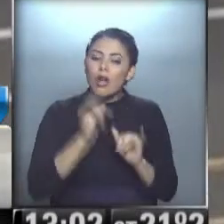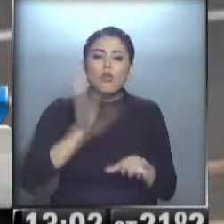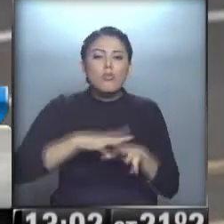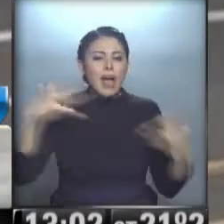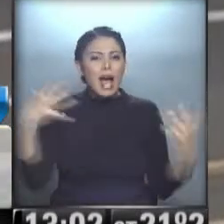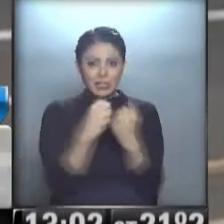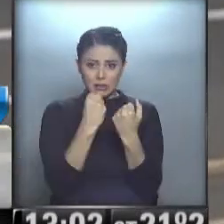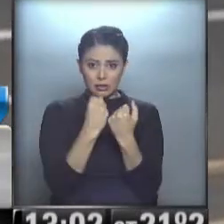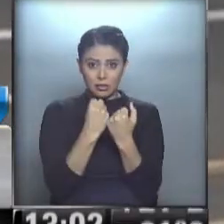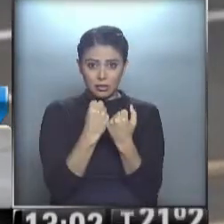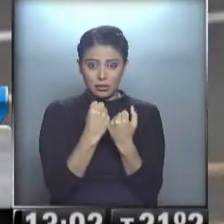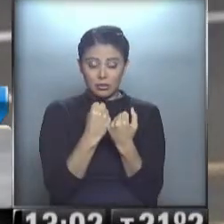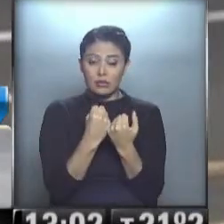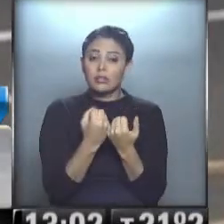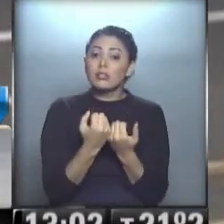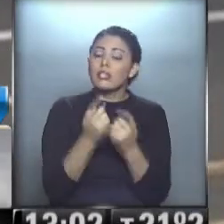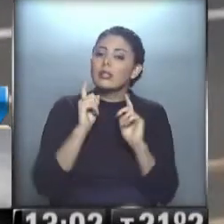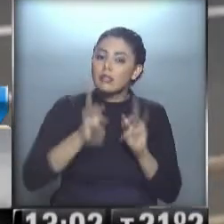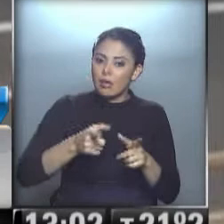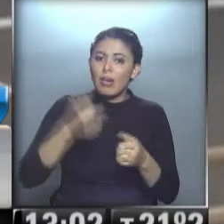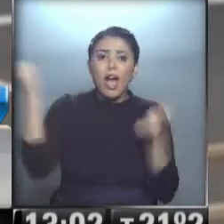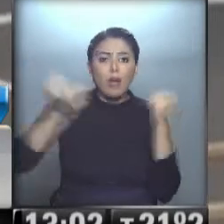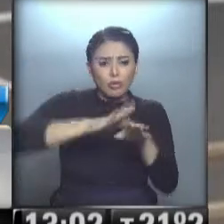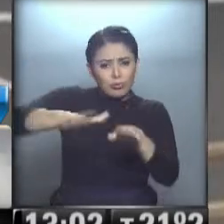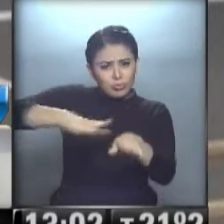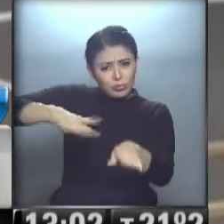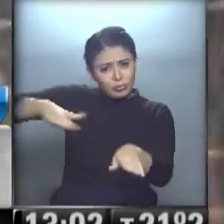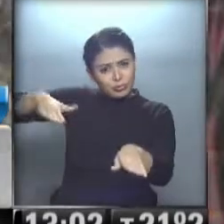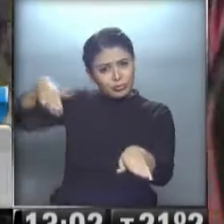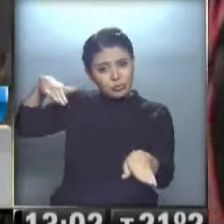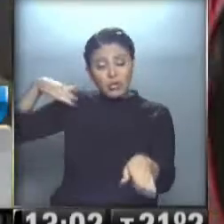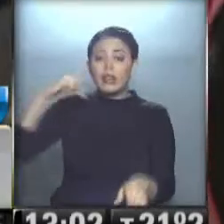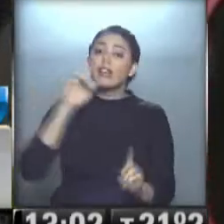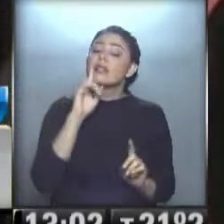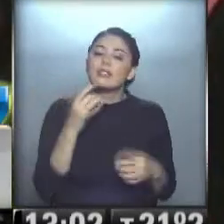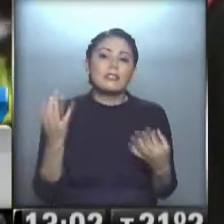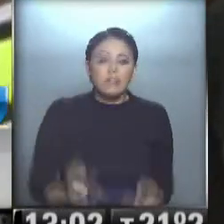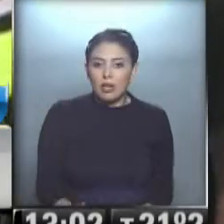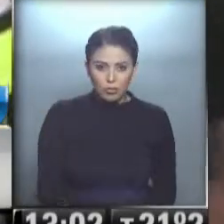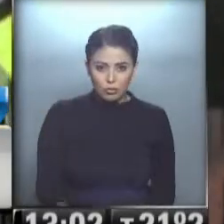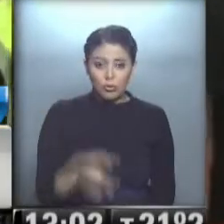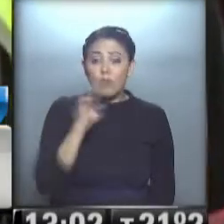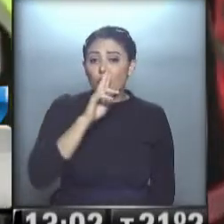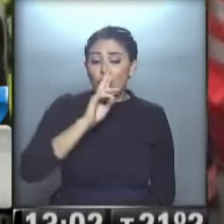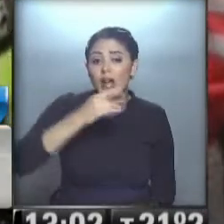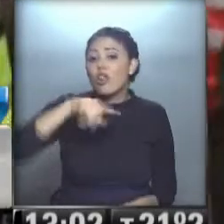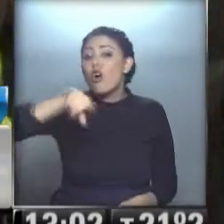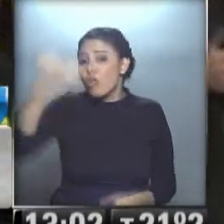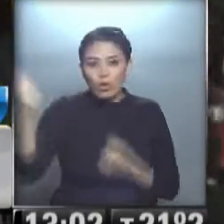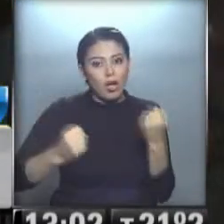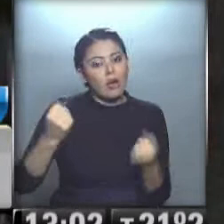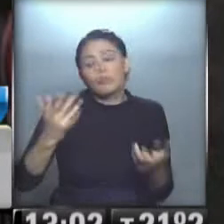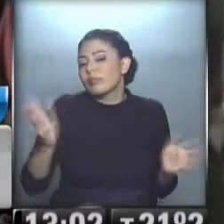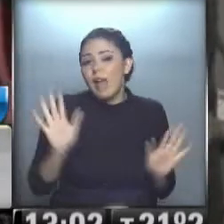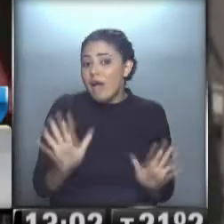accidente fatal se produjo una gran congestión sobre la autopista. Ella seguramente iba allí en otro auto. Bueno,